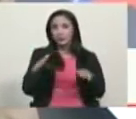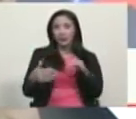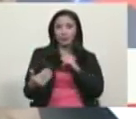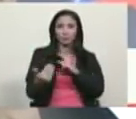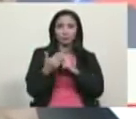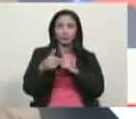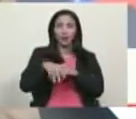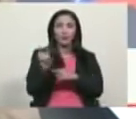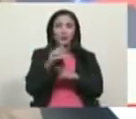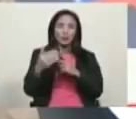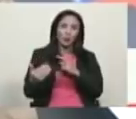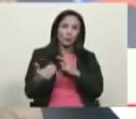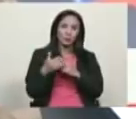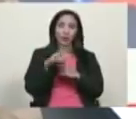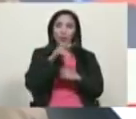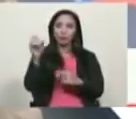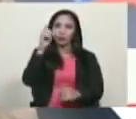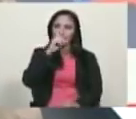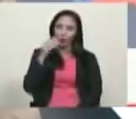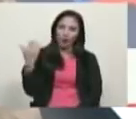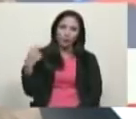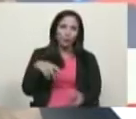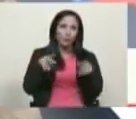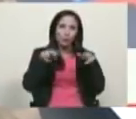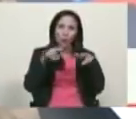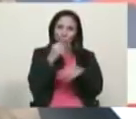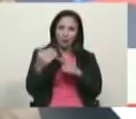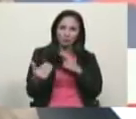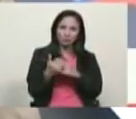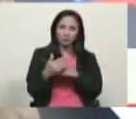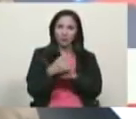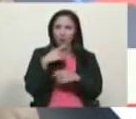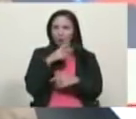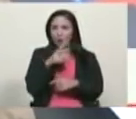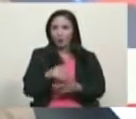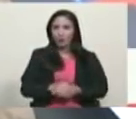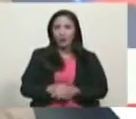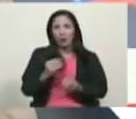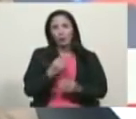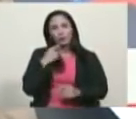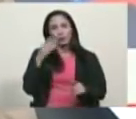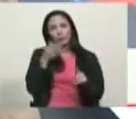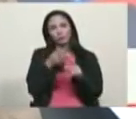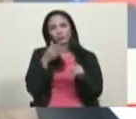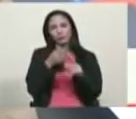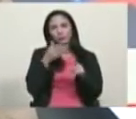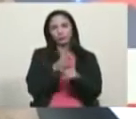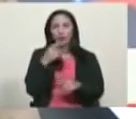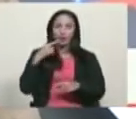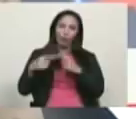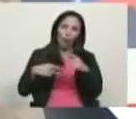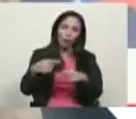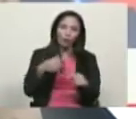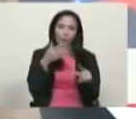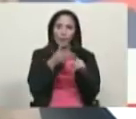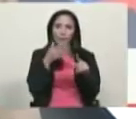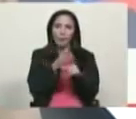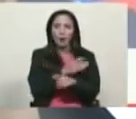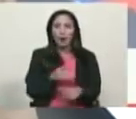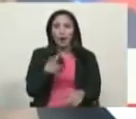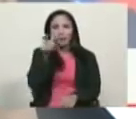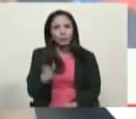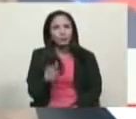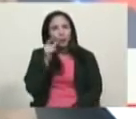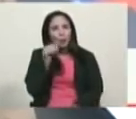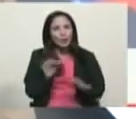pueblo de Venezuela en 200 años. Las declaraciones consecutivas de John